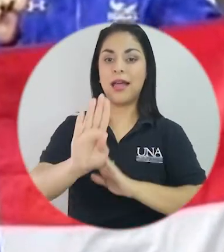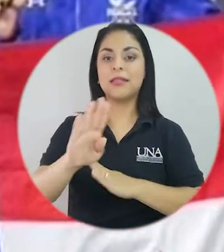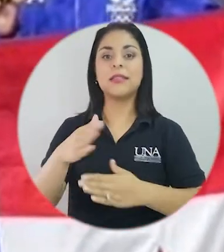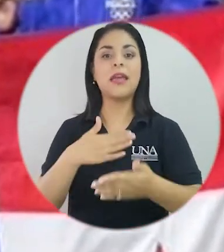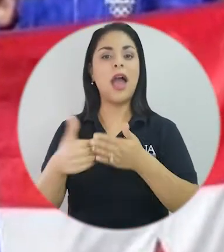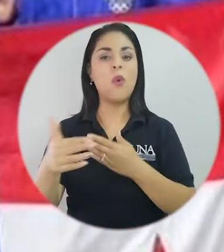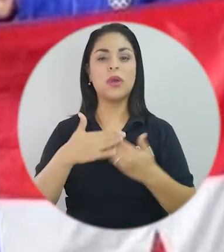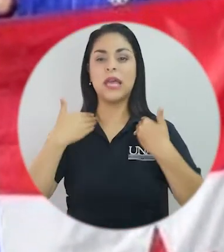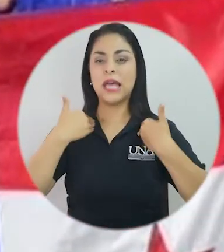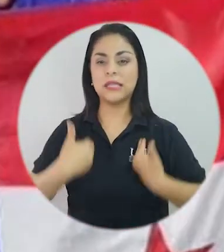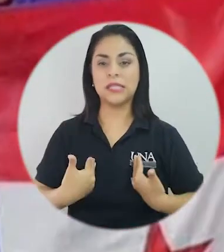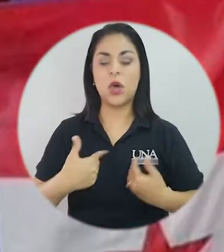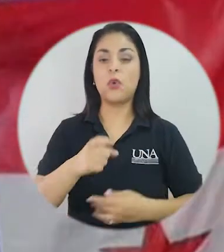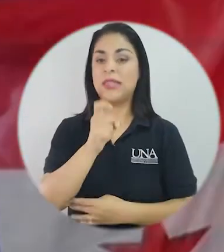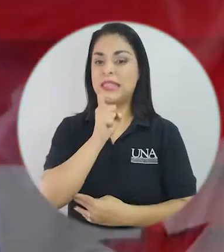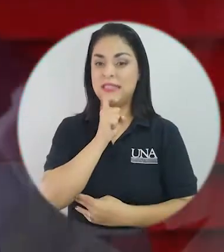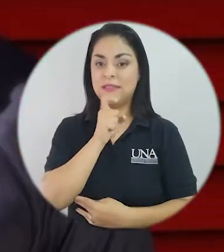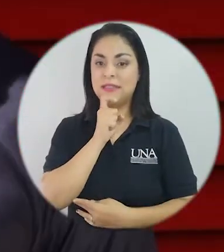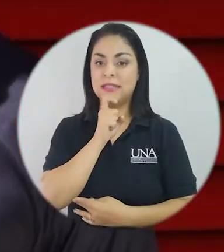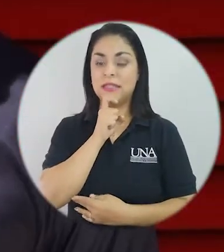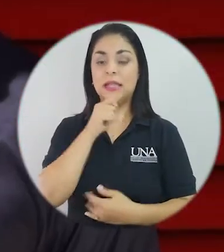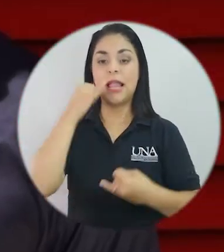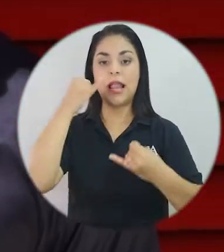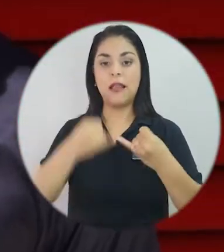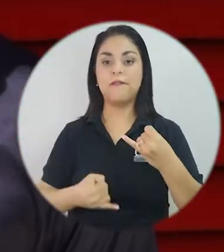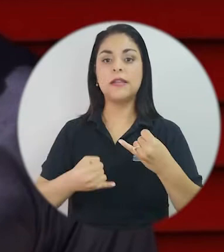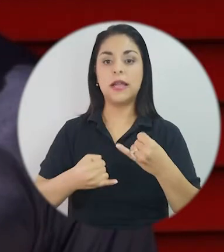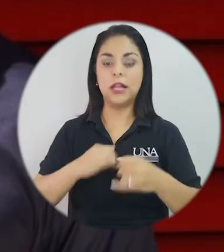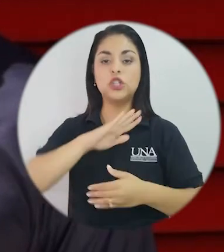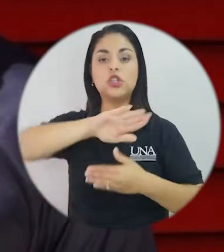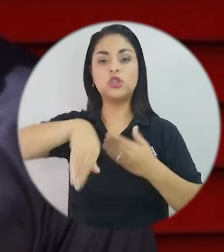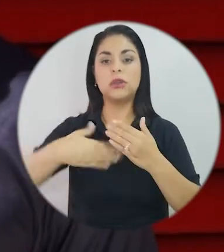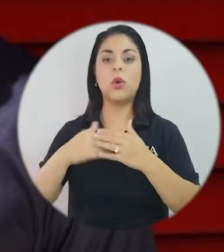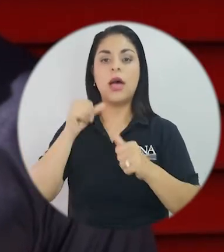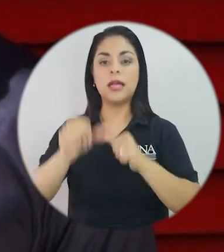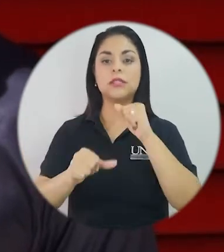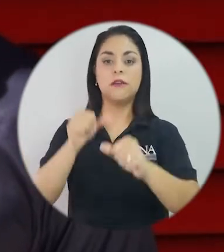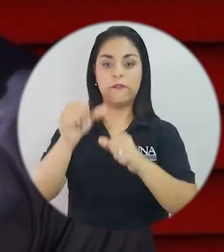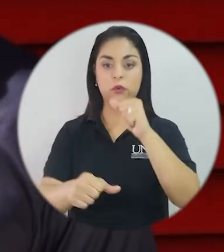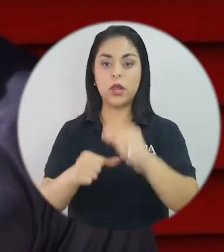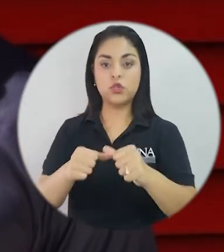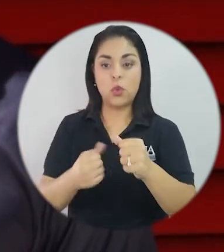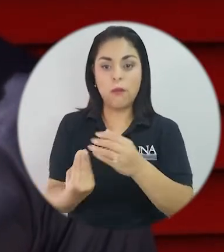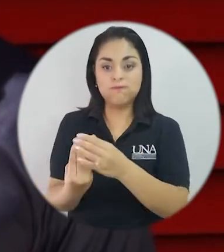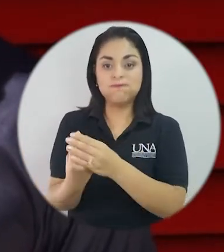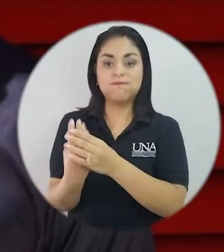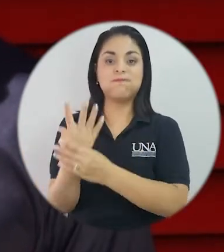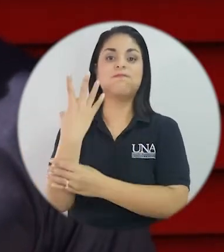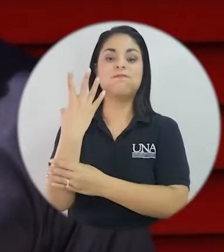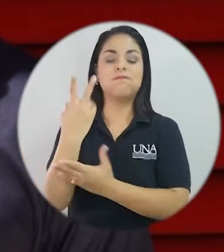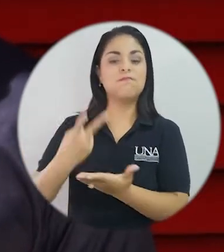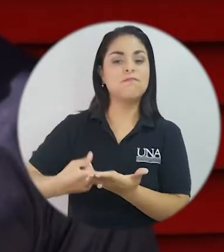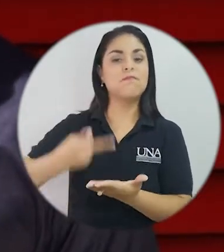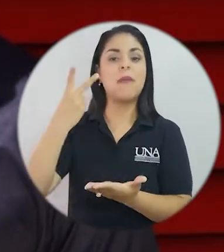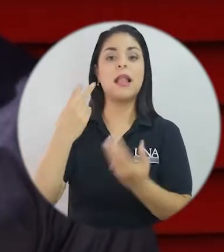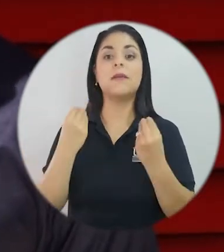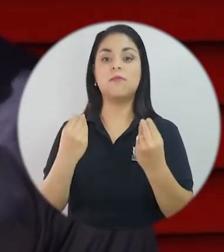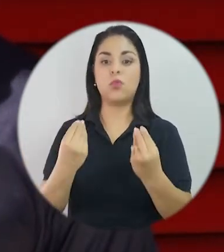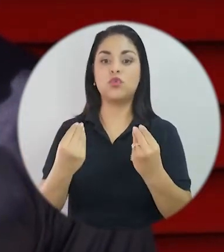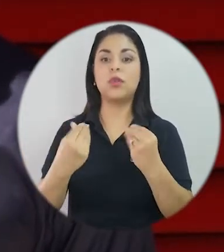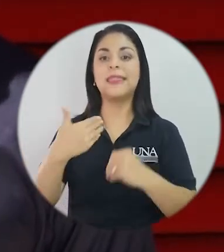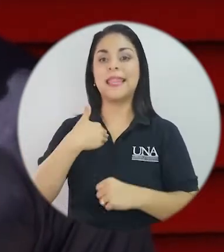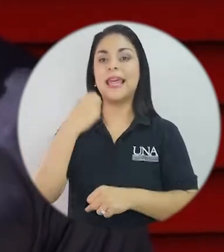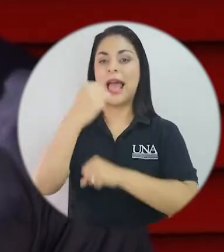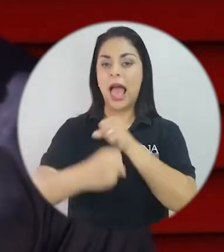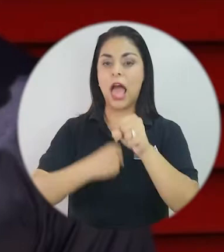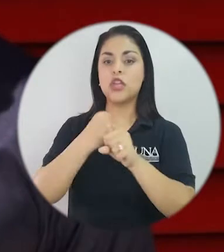a pesar de lo cansado y lo difícil que sea, al final todo esfuerzo va a dar sus frutos. Entonces vale muchísimo la pena tener unos